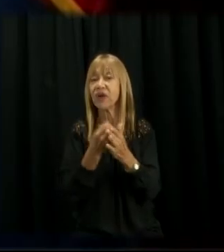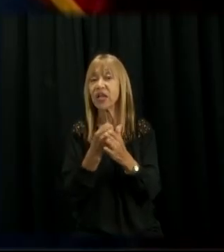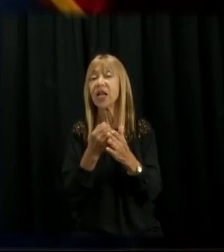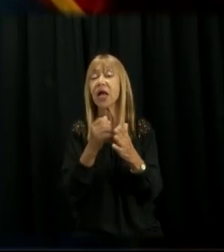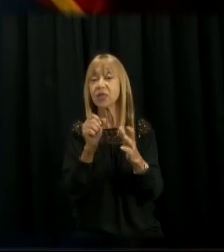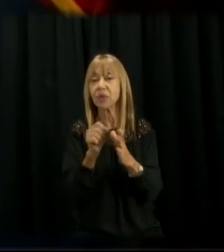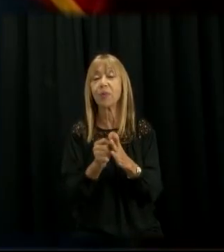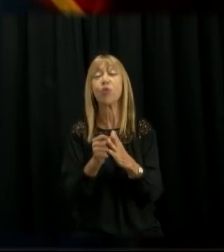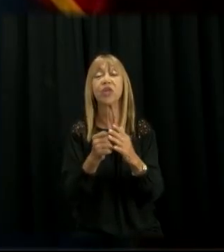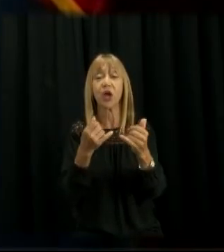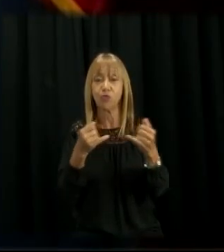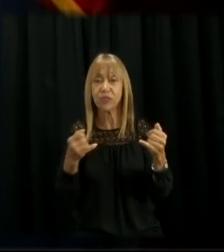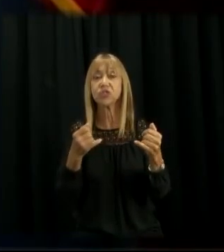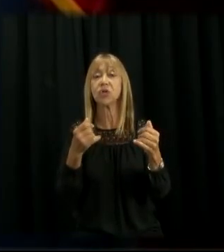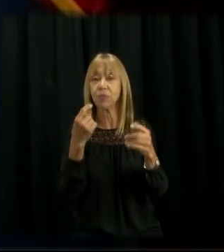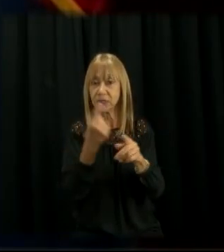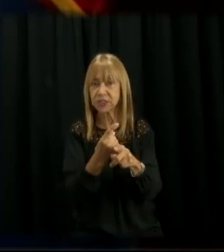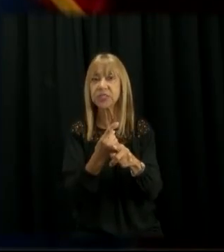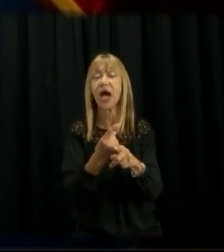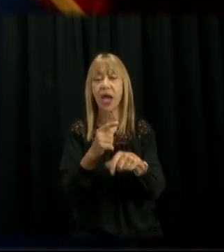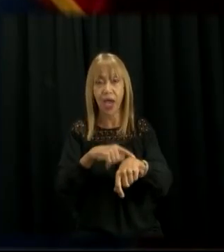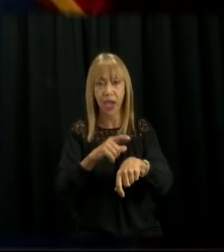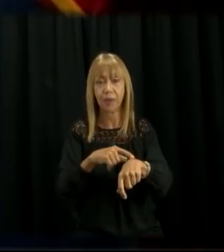comprometidos de que tengan estos estados financieros auditados.